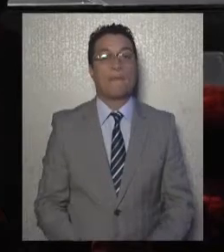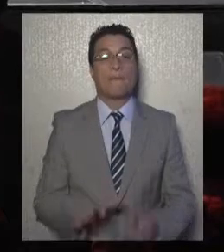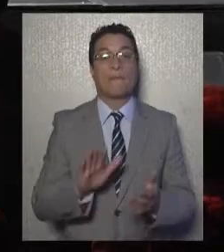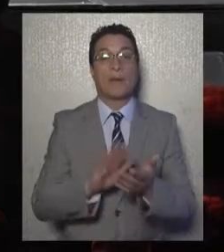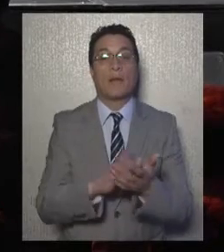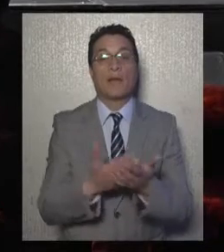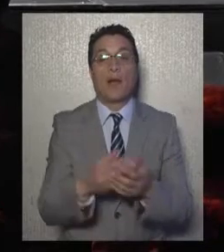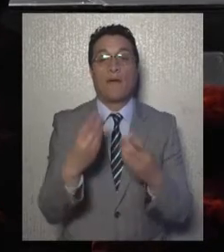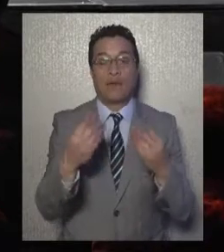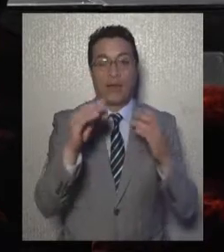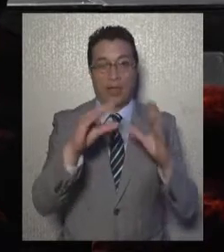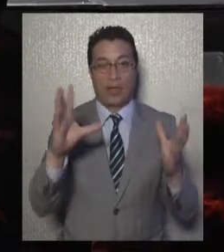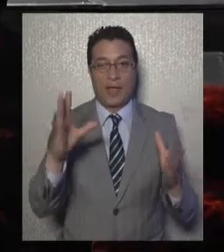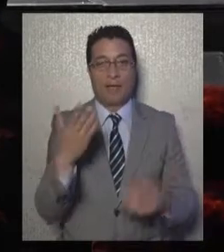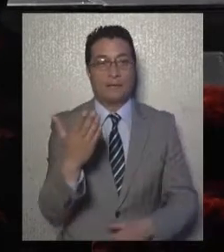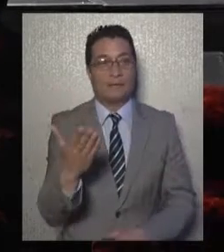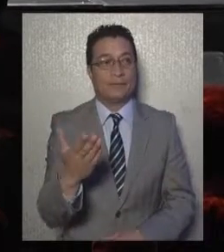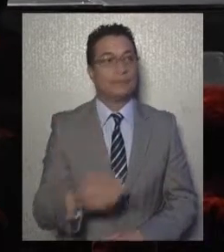Jeremías.